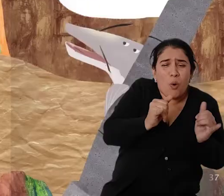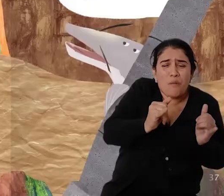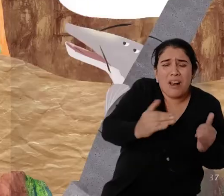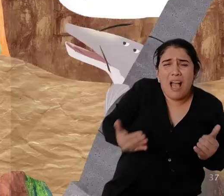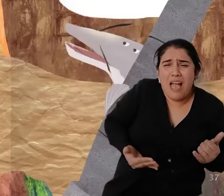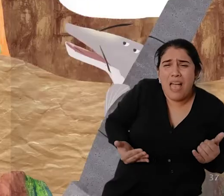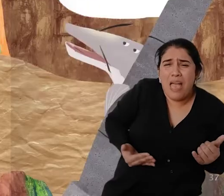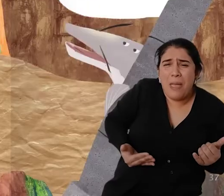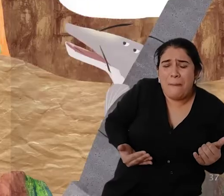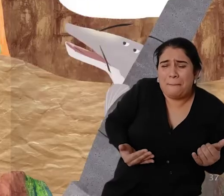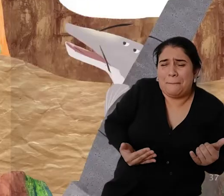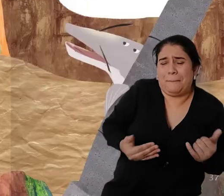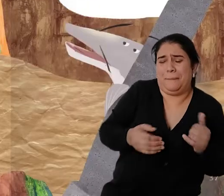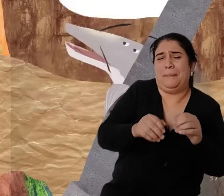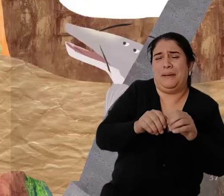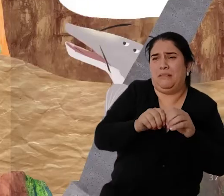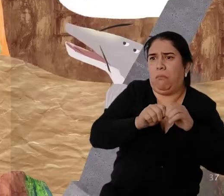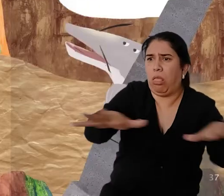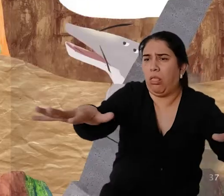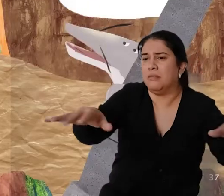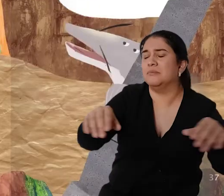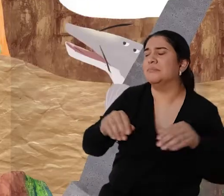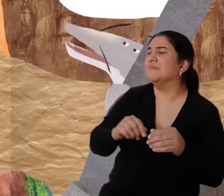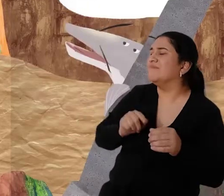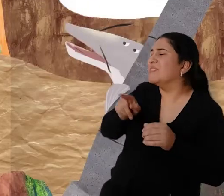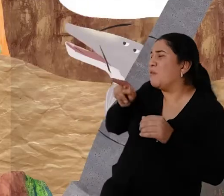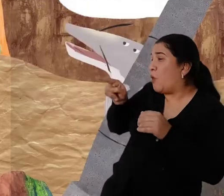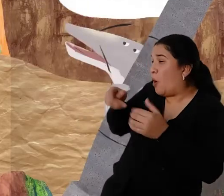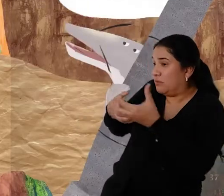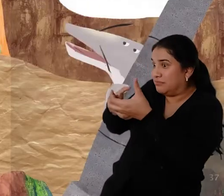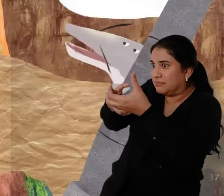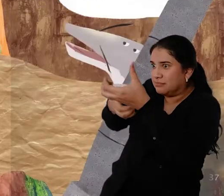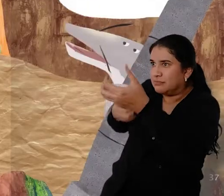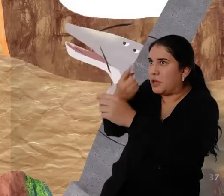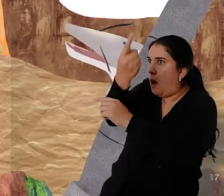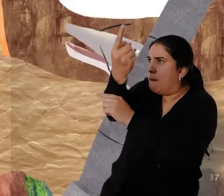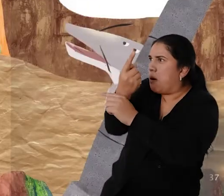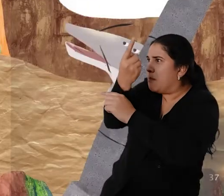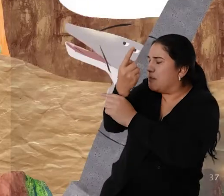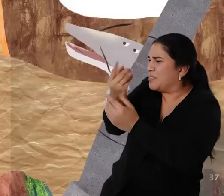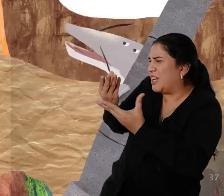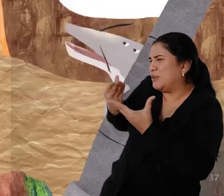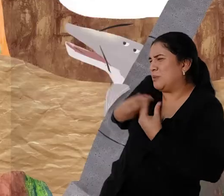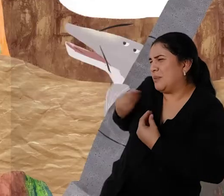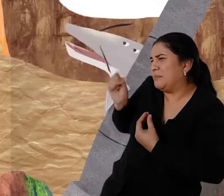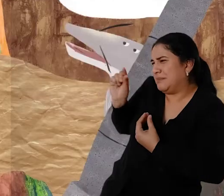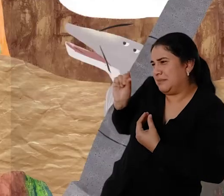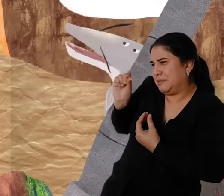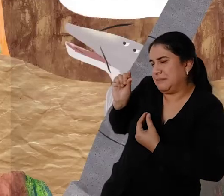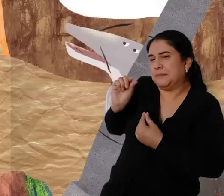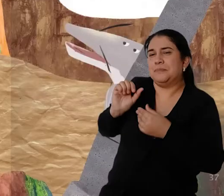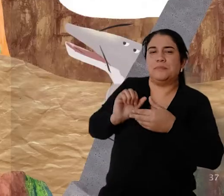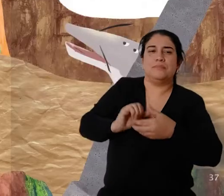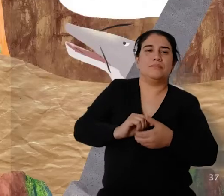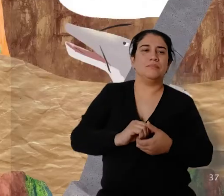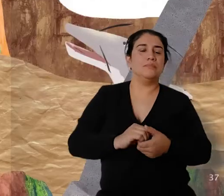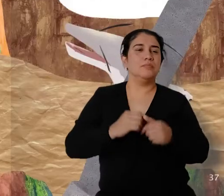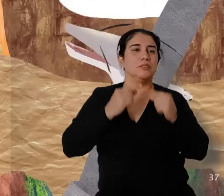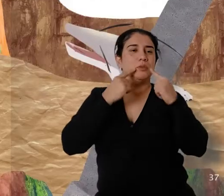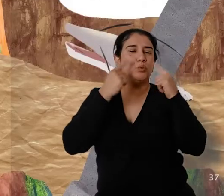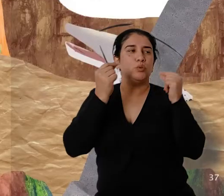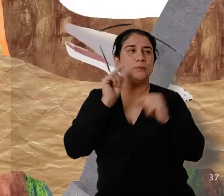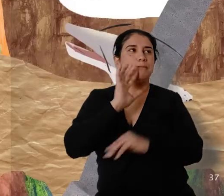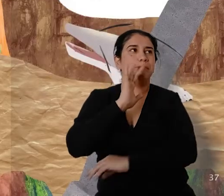hambre. Danos el torpedo y lo echaremos a pique a él. El